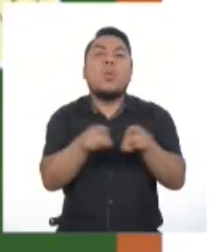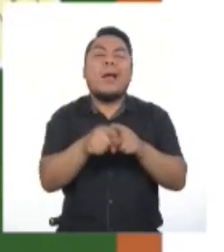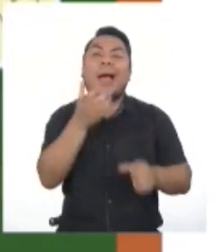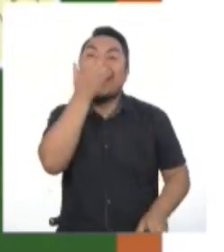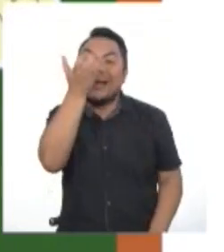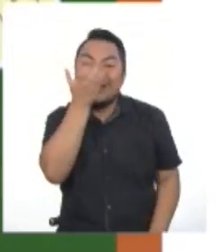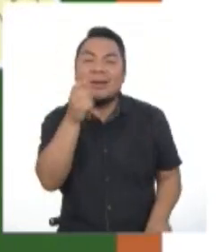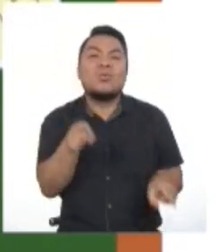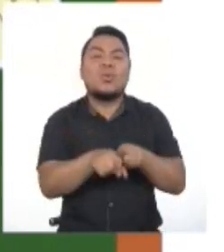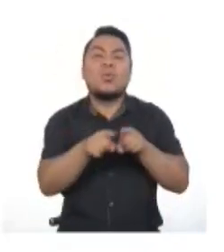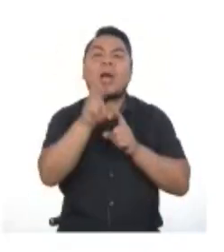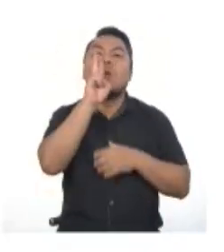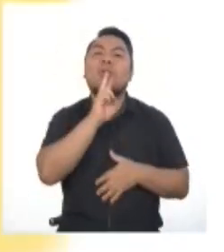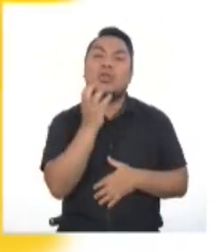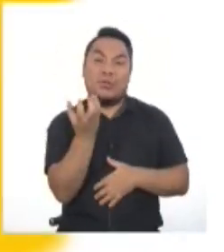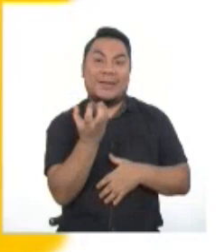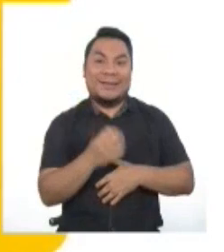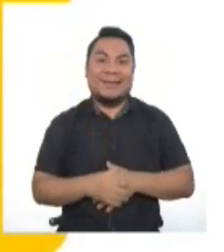los tomates.